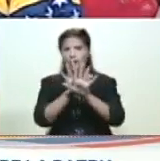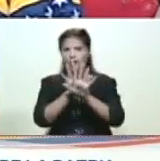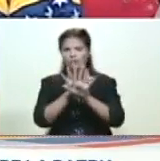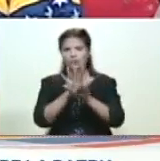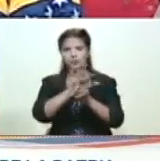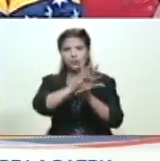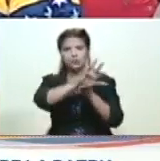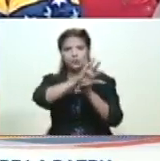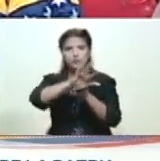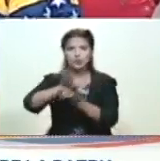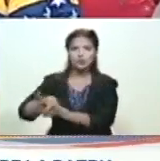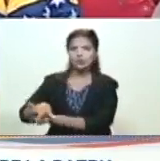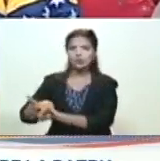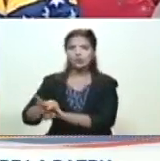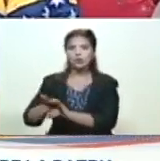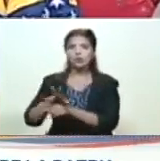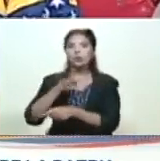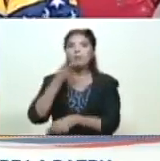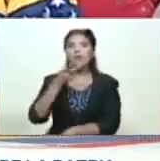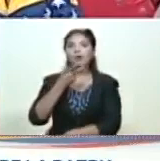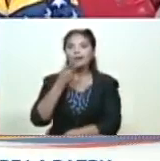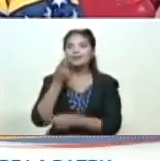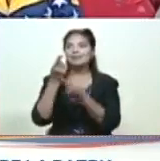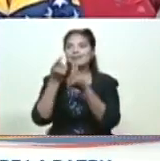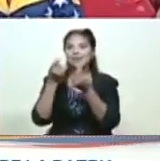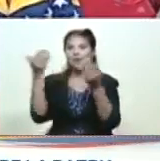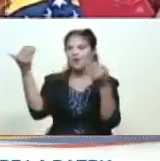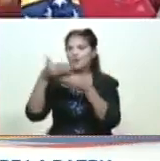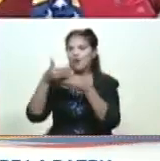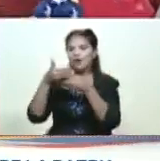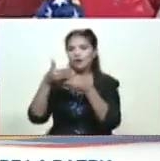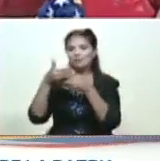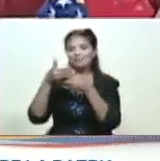aislar política y económicamente a Venezuela.